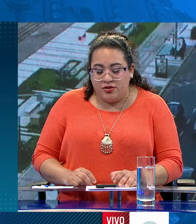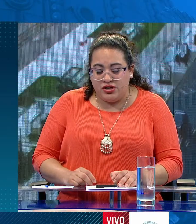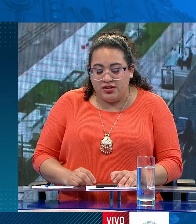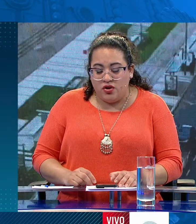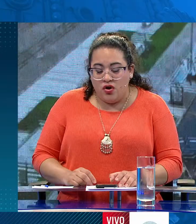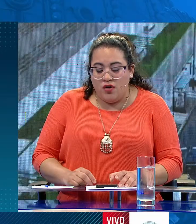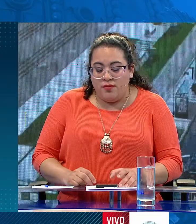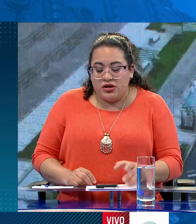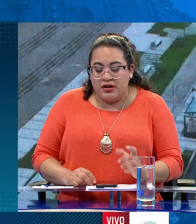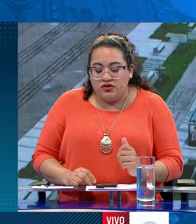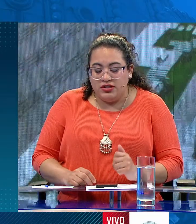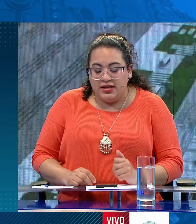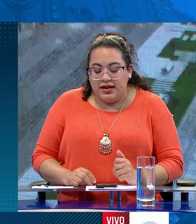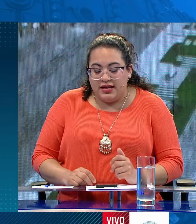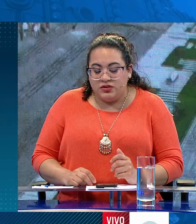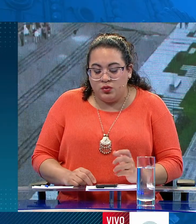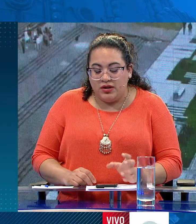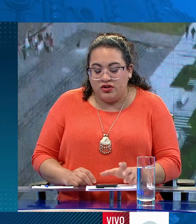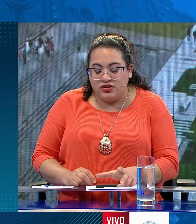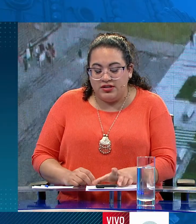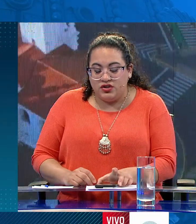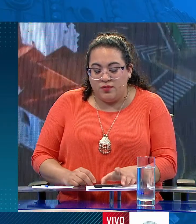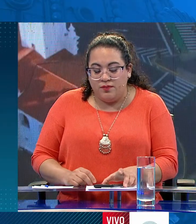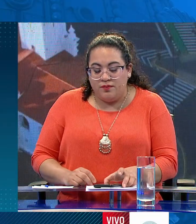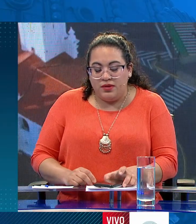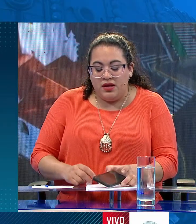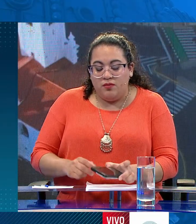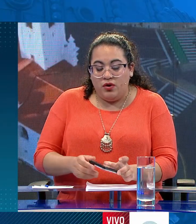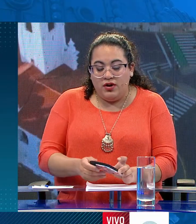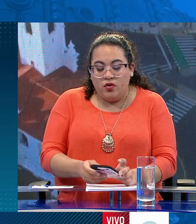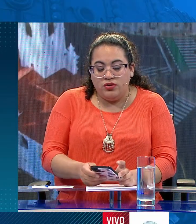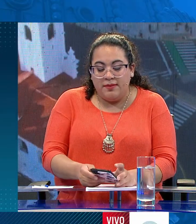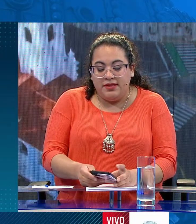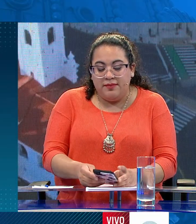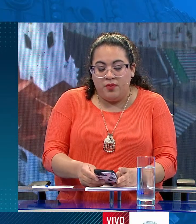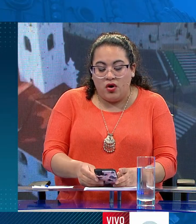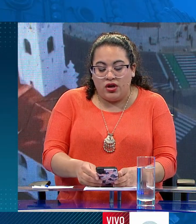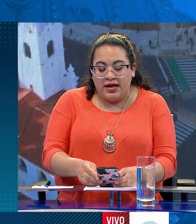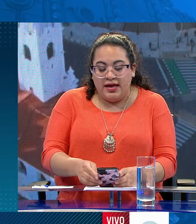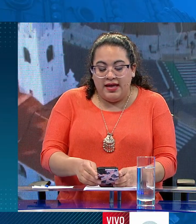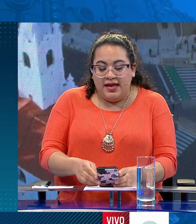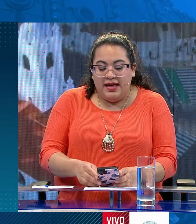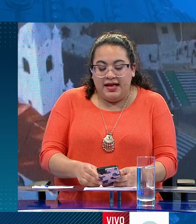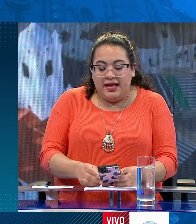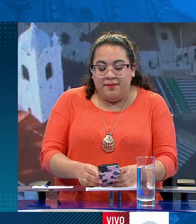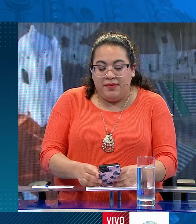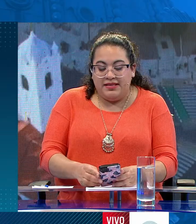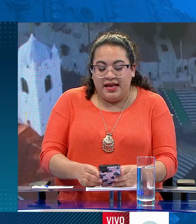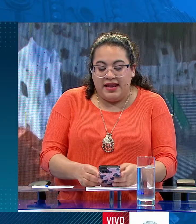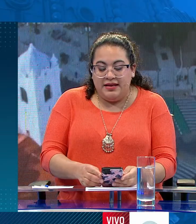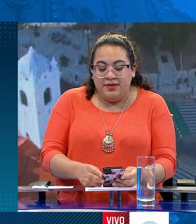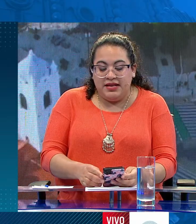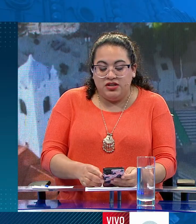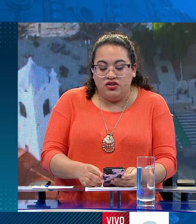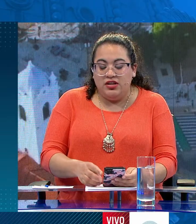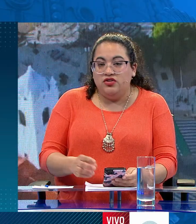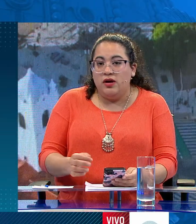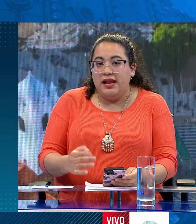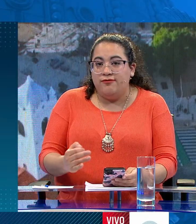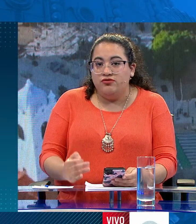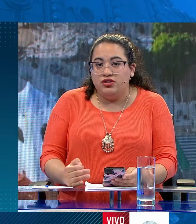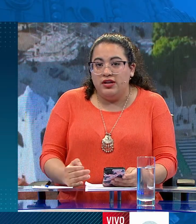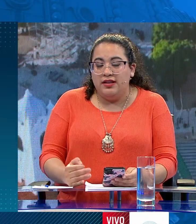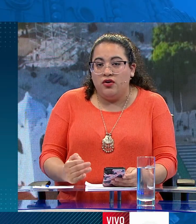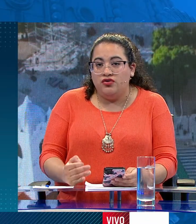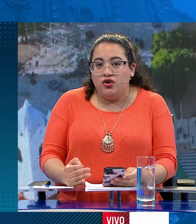este proyecto. ¿Por qué consideran que es un retroceso? Bueno, justamente porque plantea la eliminación de todas